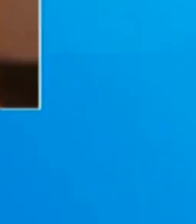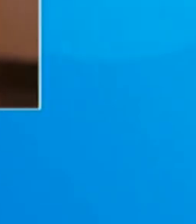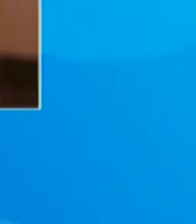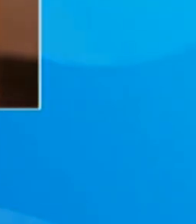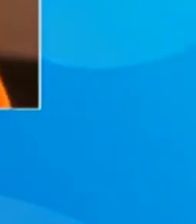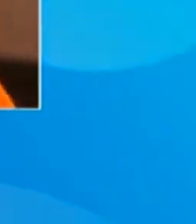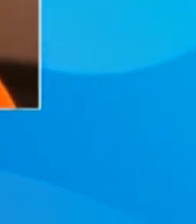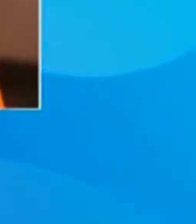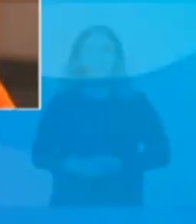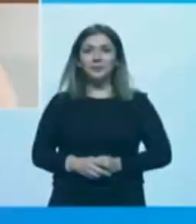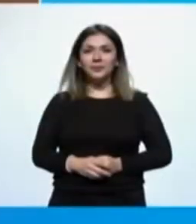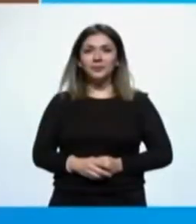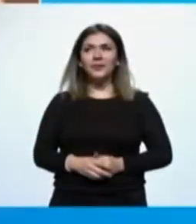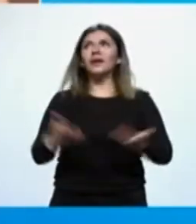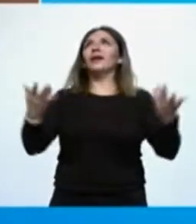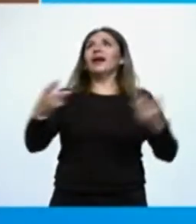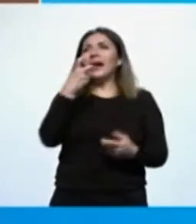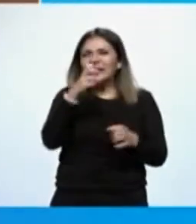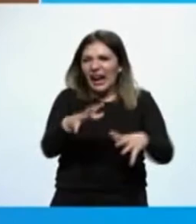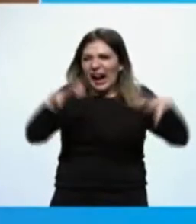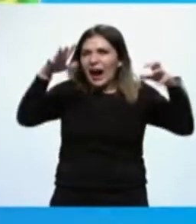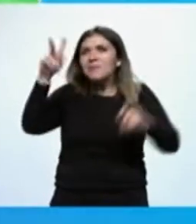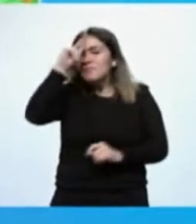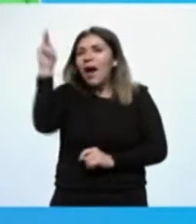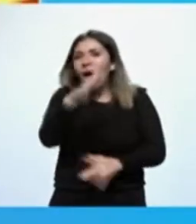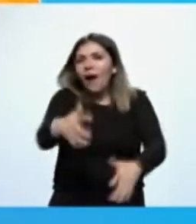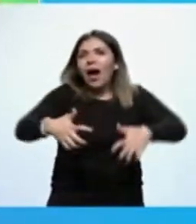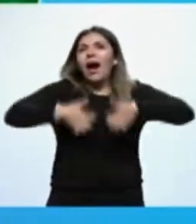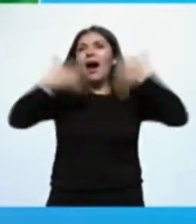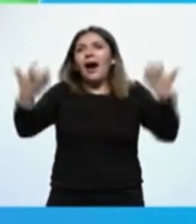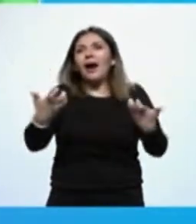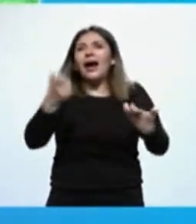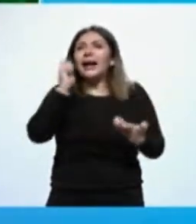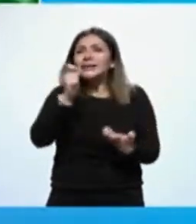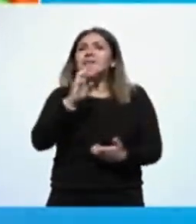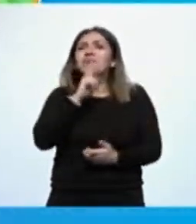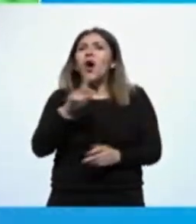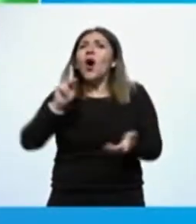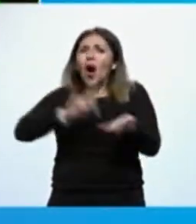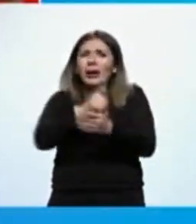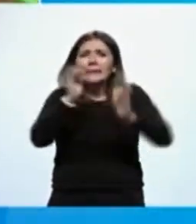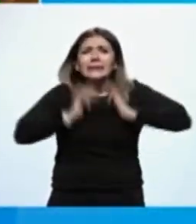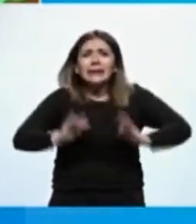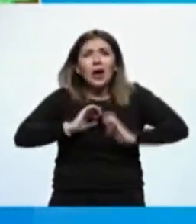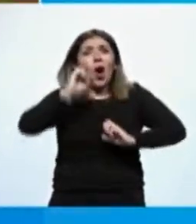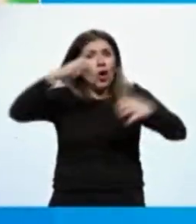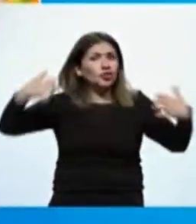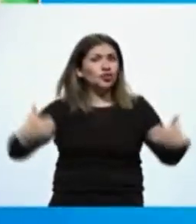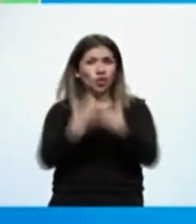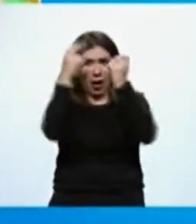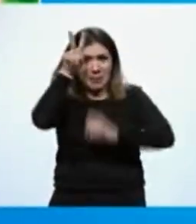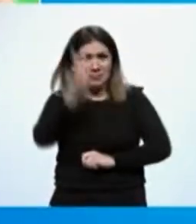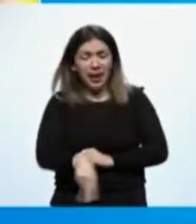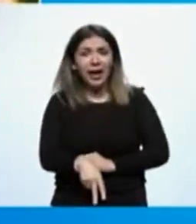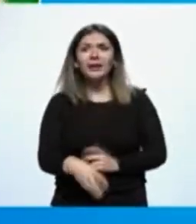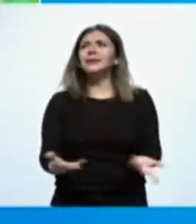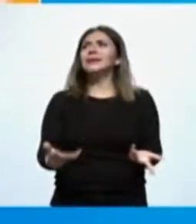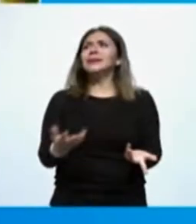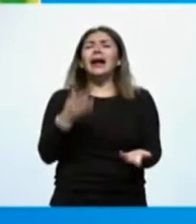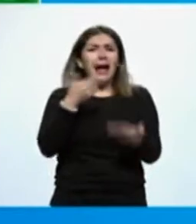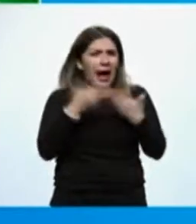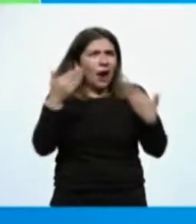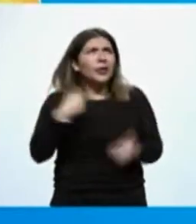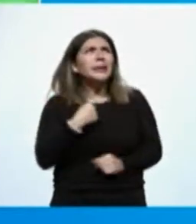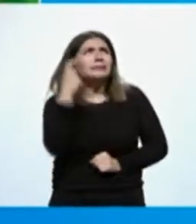Lucy, ¿cómo se te ocurre? Solo enfado más. Ponlo de buenas de una vez o vamos a chocar. Alan, esta